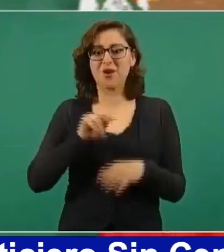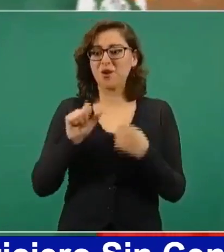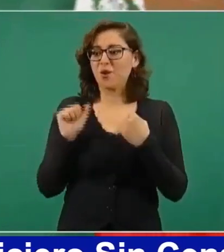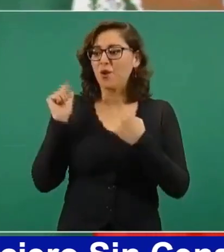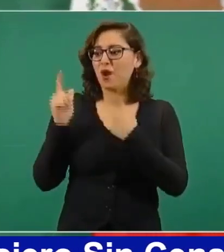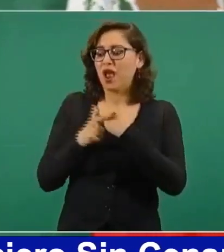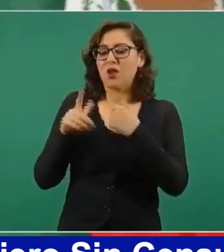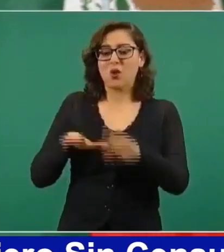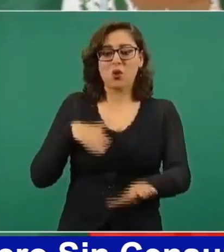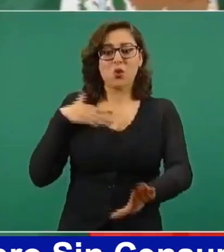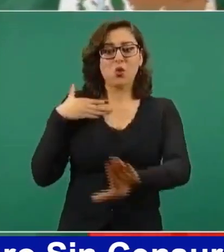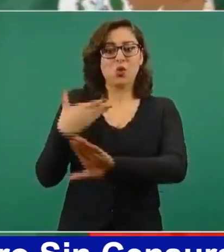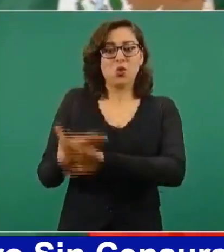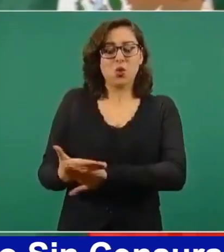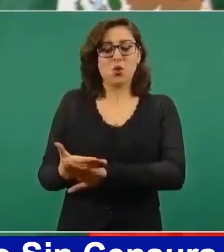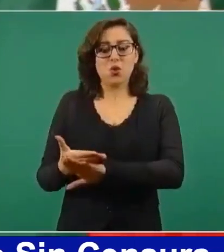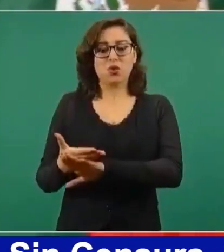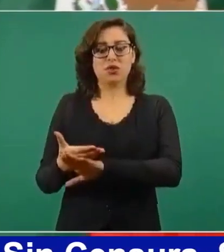les